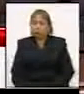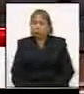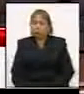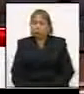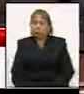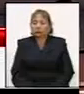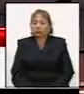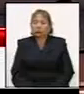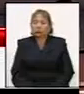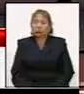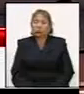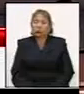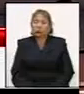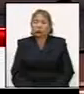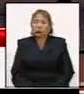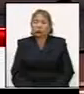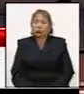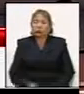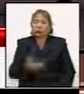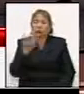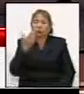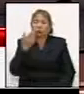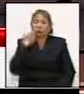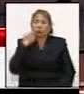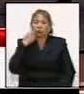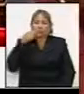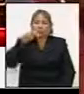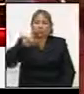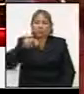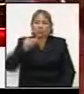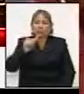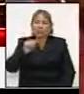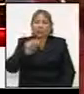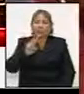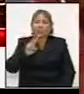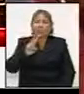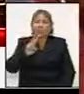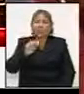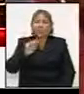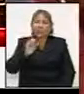congresista Saavedra. Tiene el uso de la palabra el señor congresista Narváez.